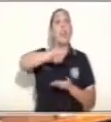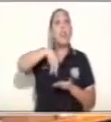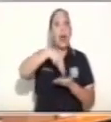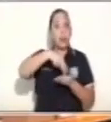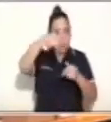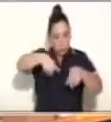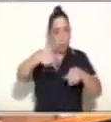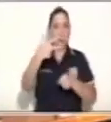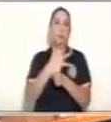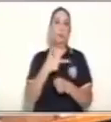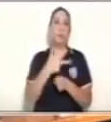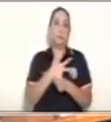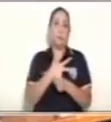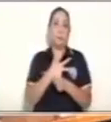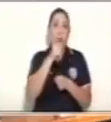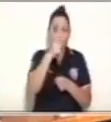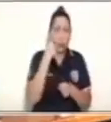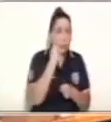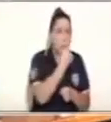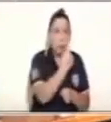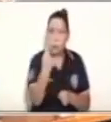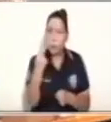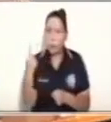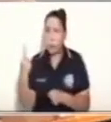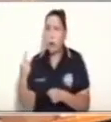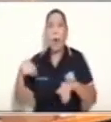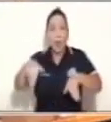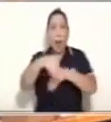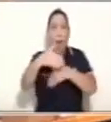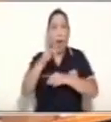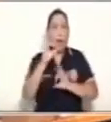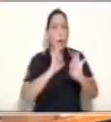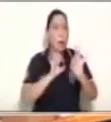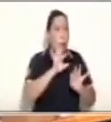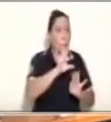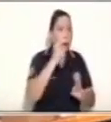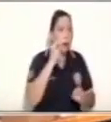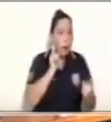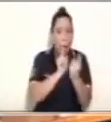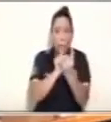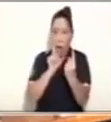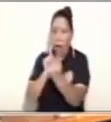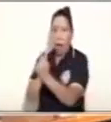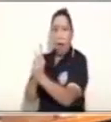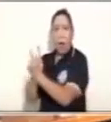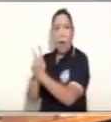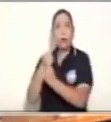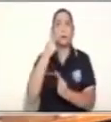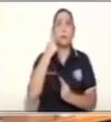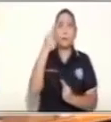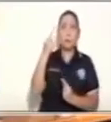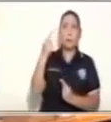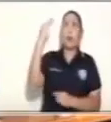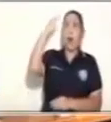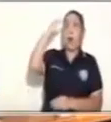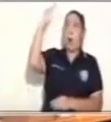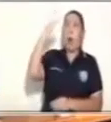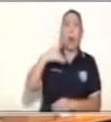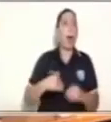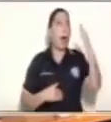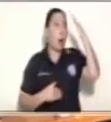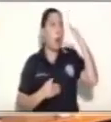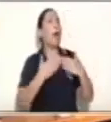día. Cada vez que te encuentres a uno de estos personajes por la calle, párate frente a ellos y simplemente